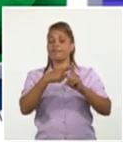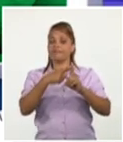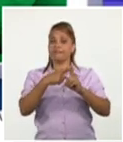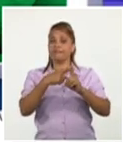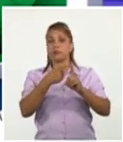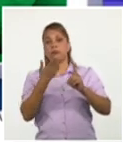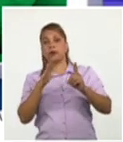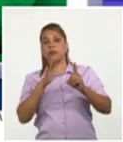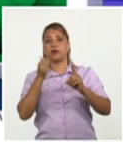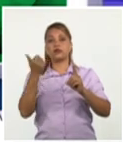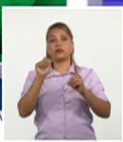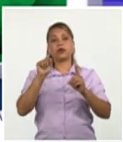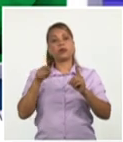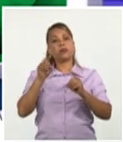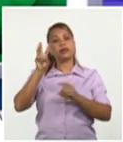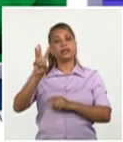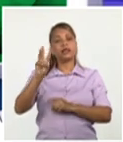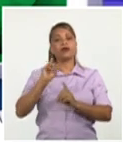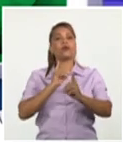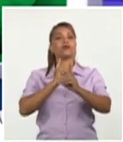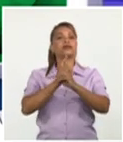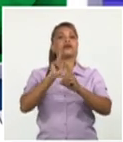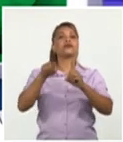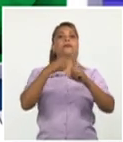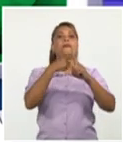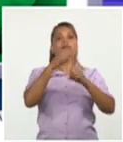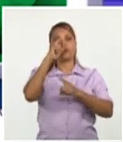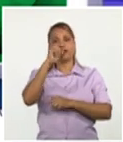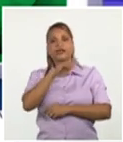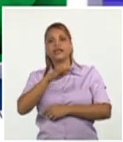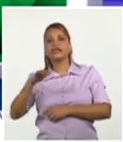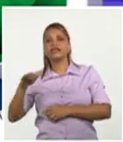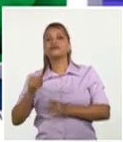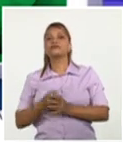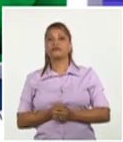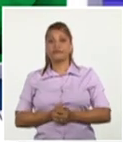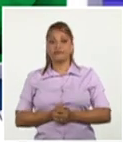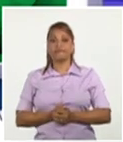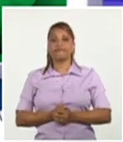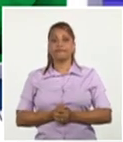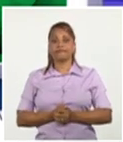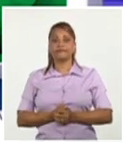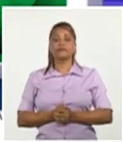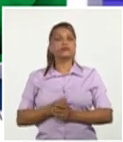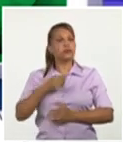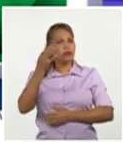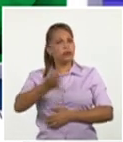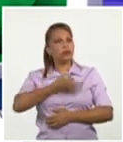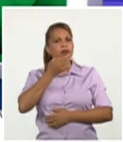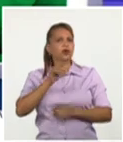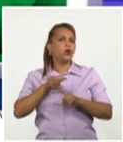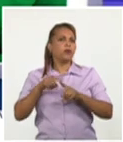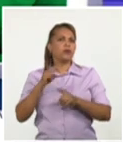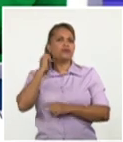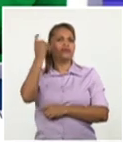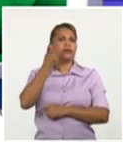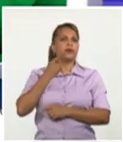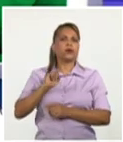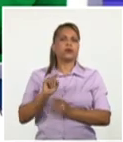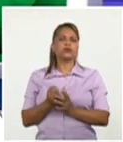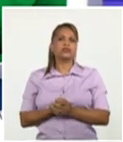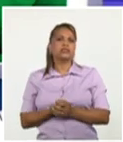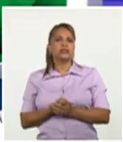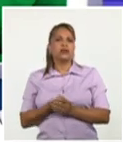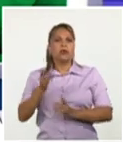10,3 contactos por lactante. Y saben que lo digo porque realmente uno se pregunta, ¿qué hace un